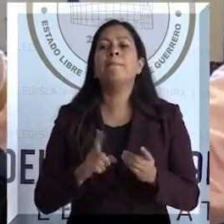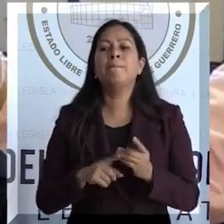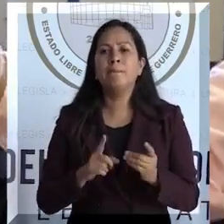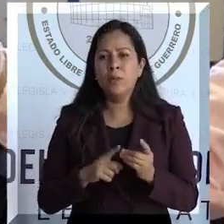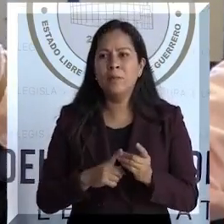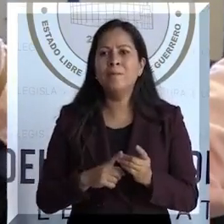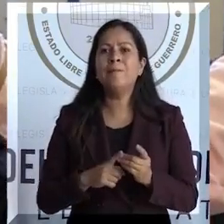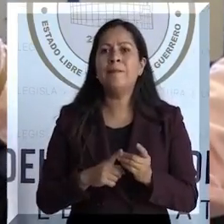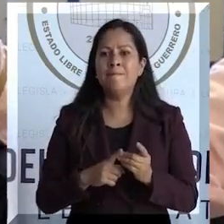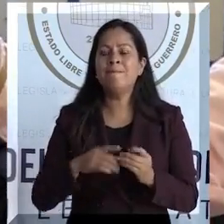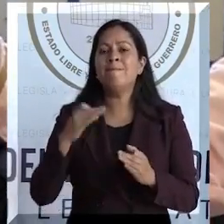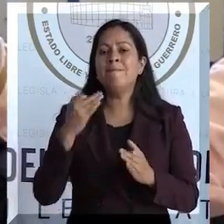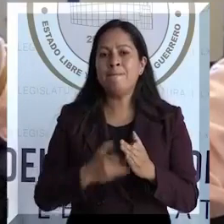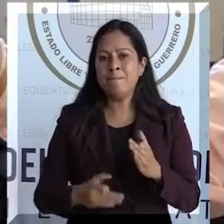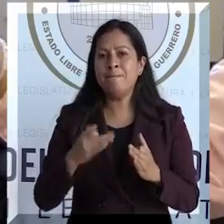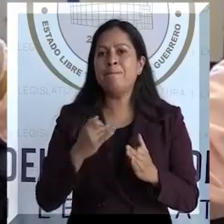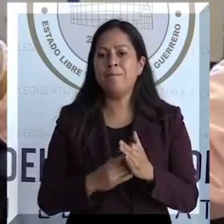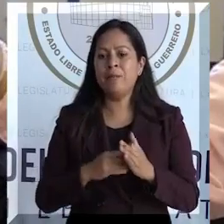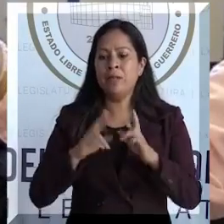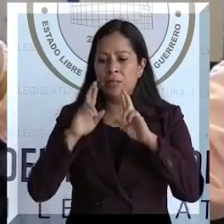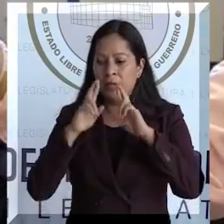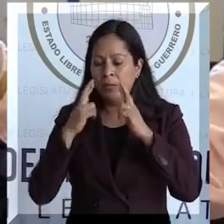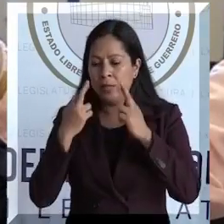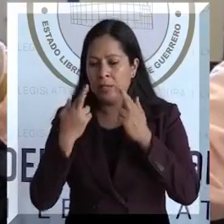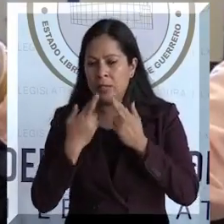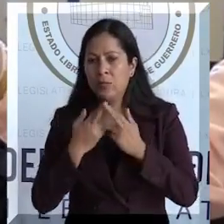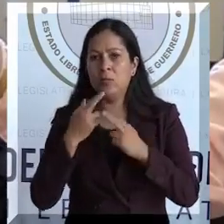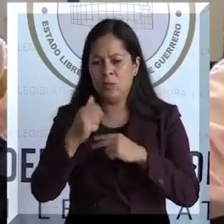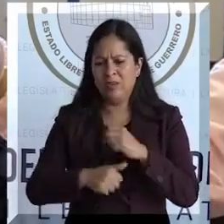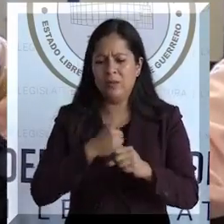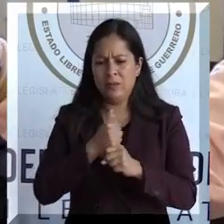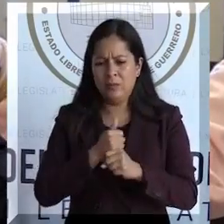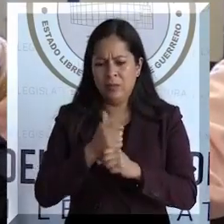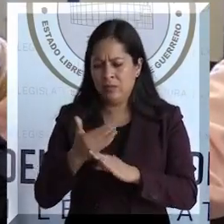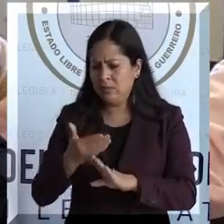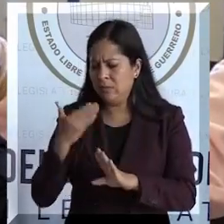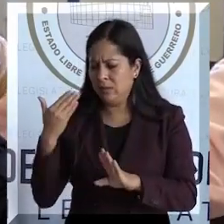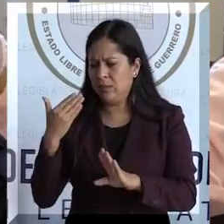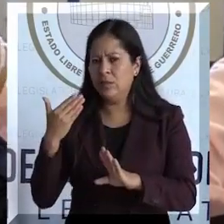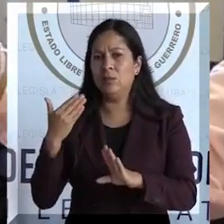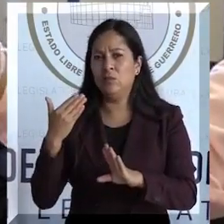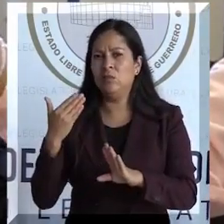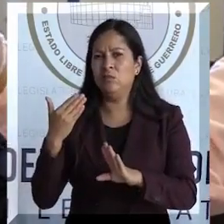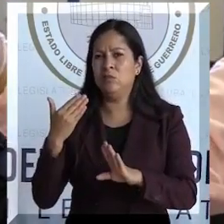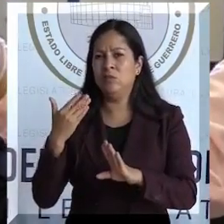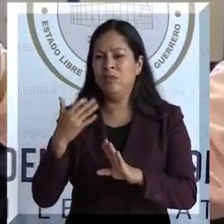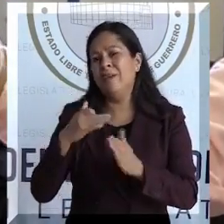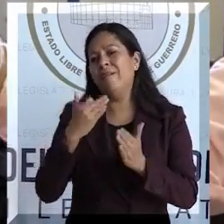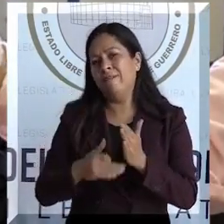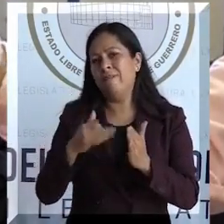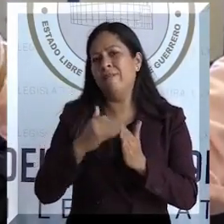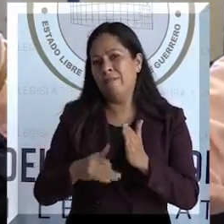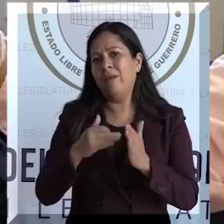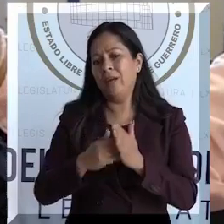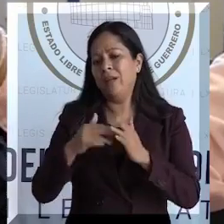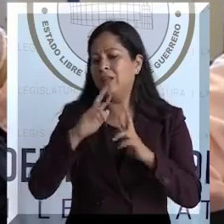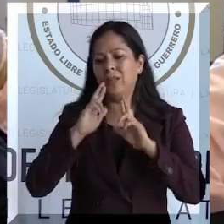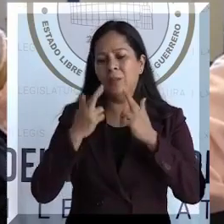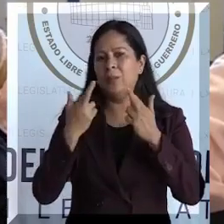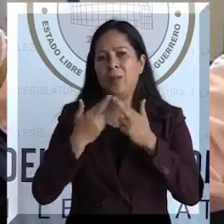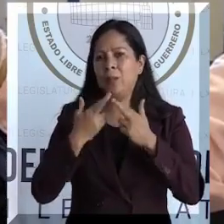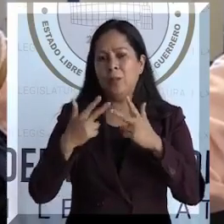donde está pendiente incluso una reunión. El año pasado quedó pendiente una reunión con la gobernadora